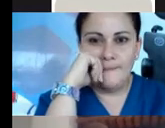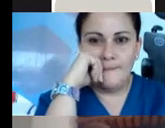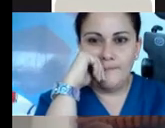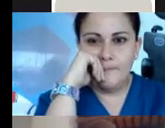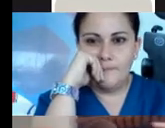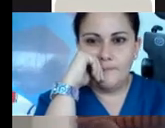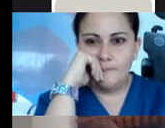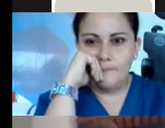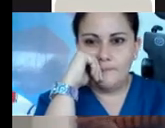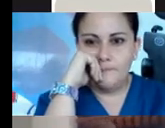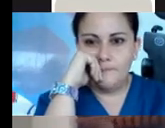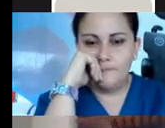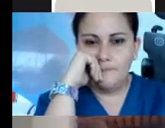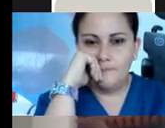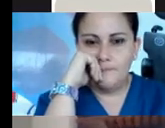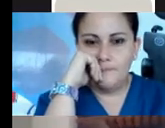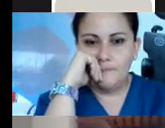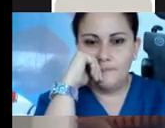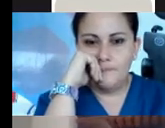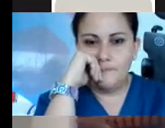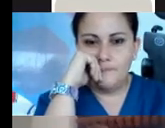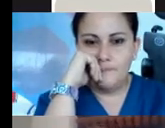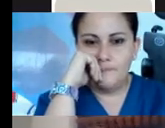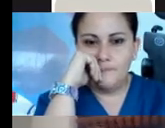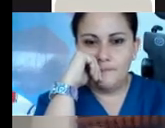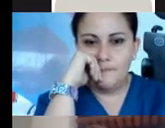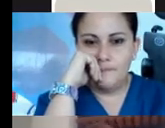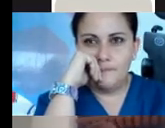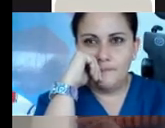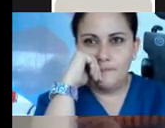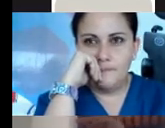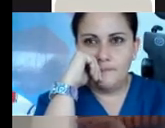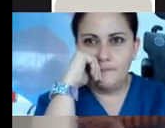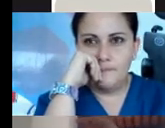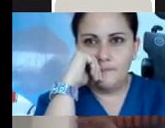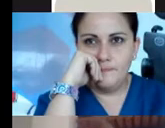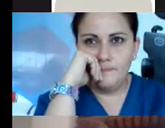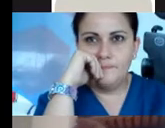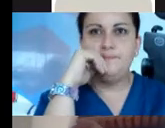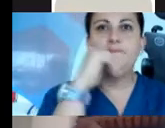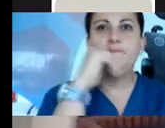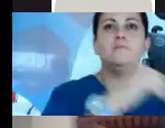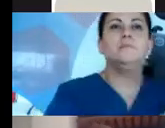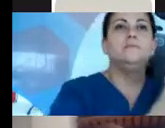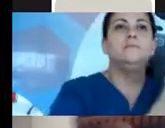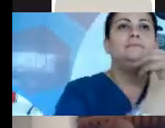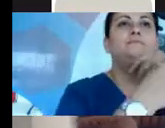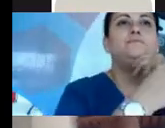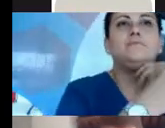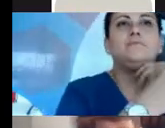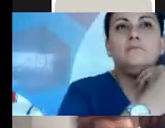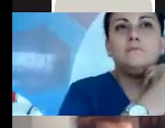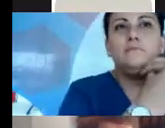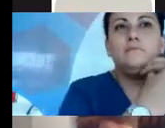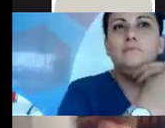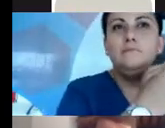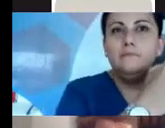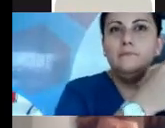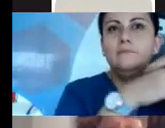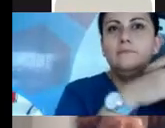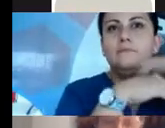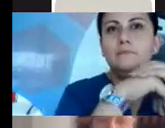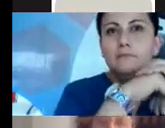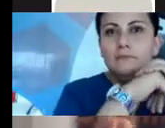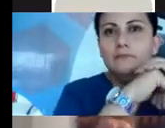el sistema postural y el niño o el sujeto dentro mayor, el adulto mayor en la silla, sino que desarman todo. Yo